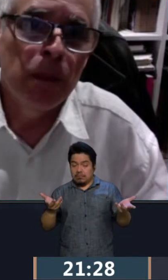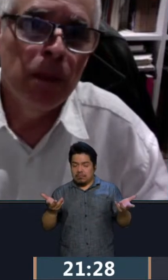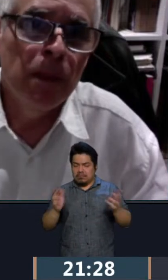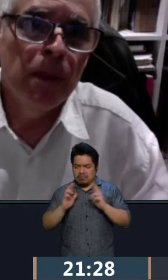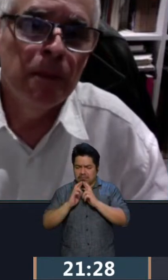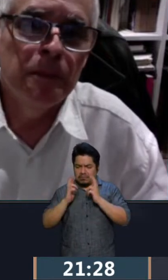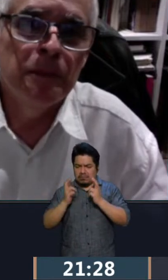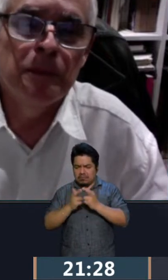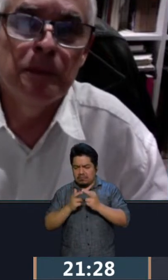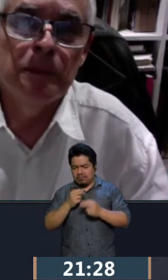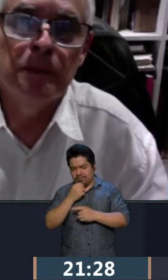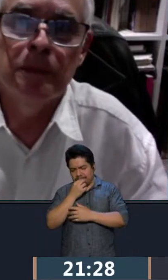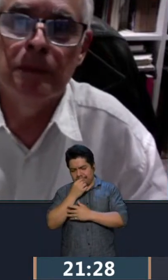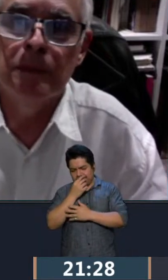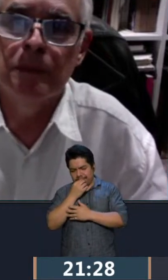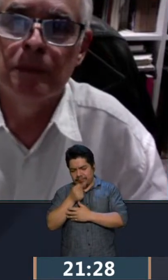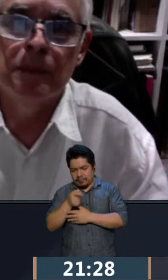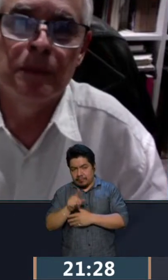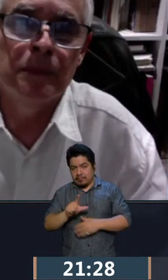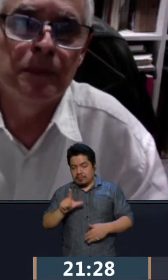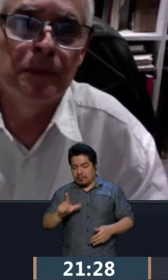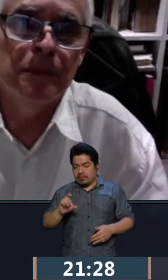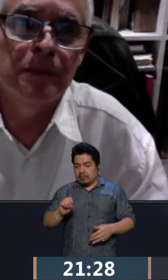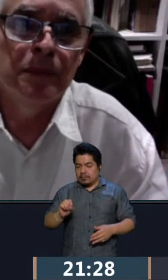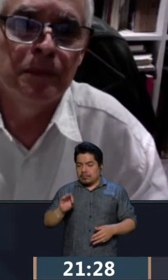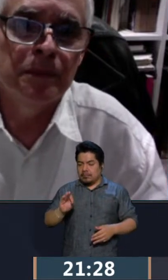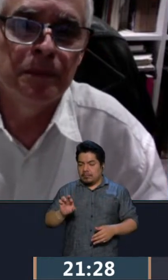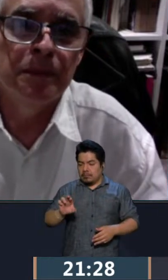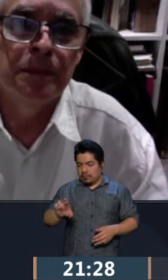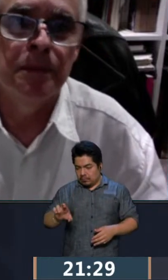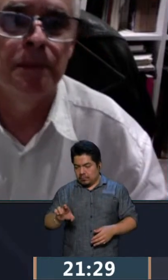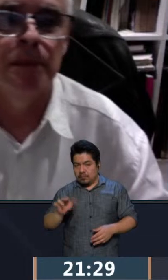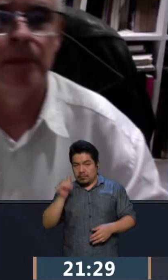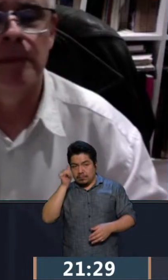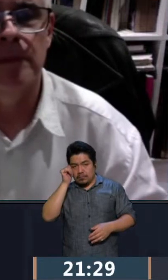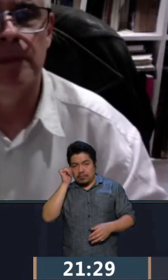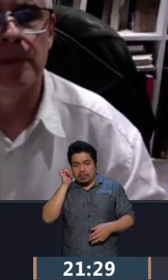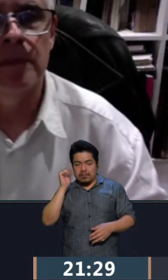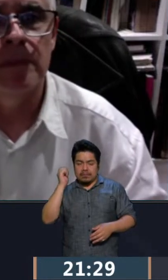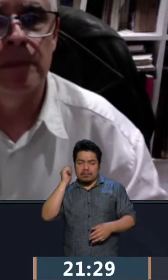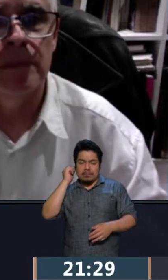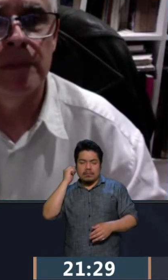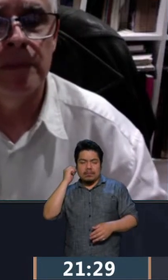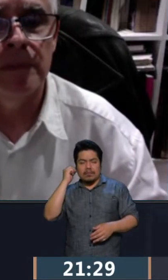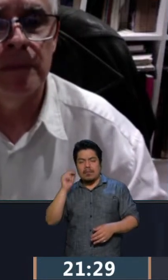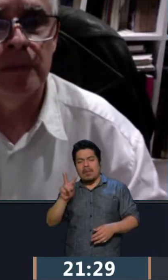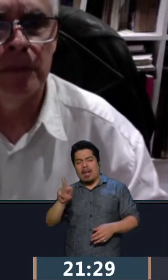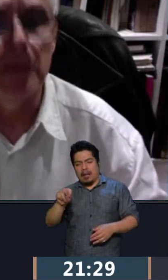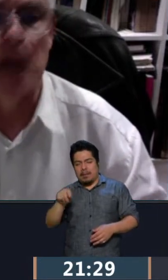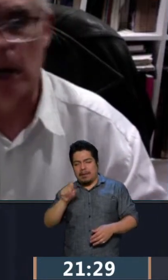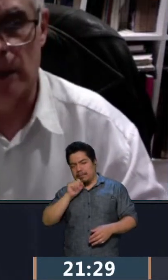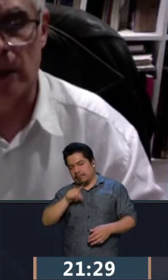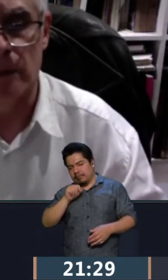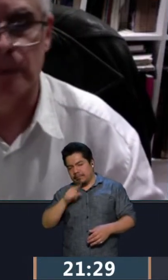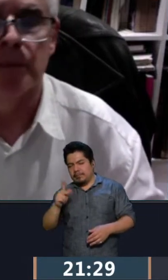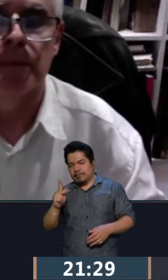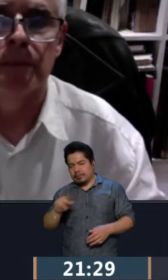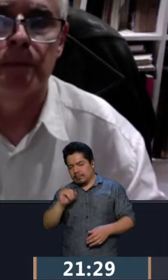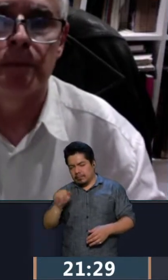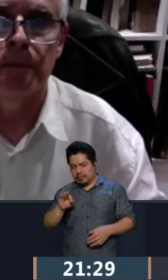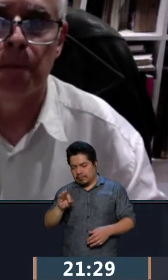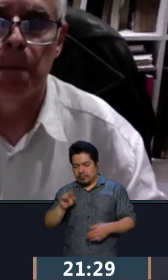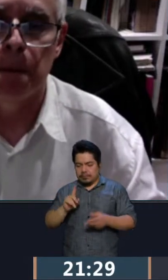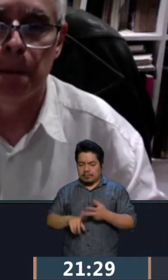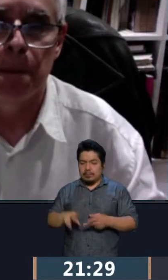las pinzas, por así decirlo, del lawfare es también los medios, el poder mediático, es el poder judicial y el poder